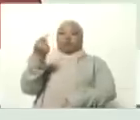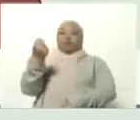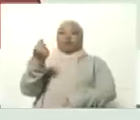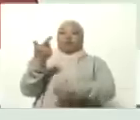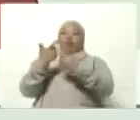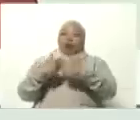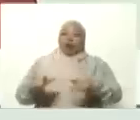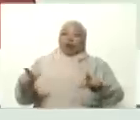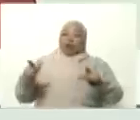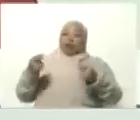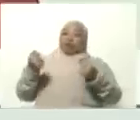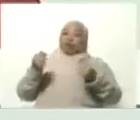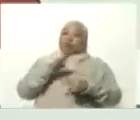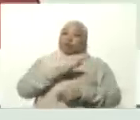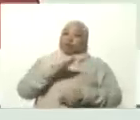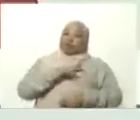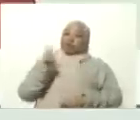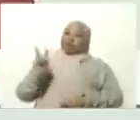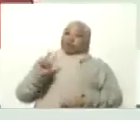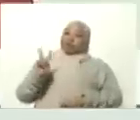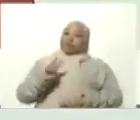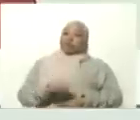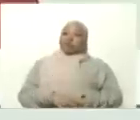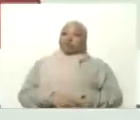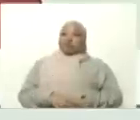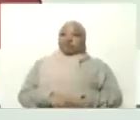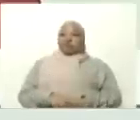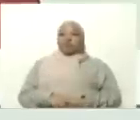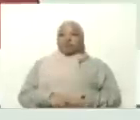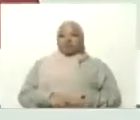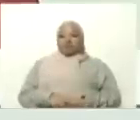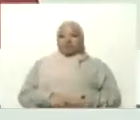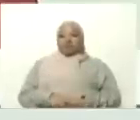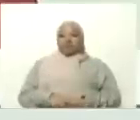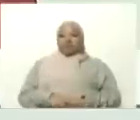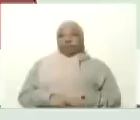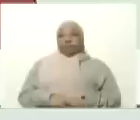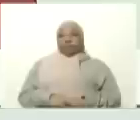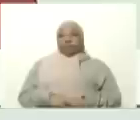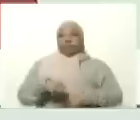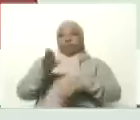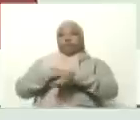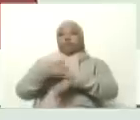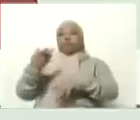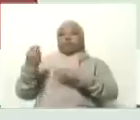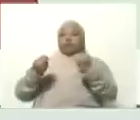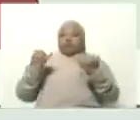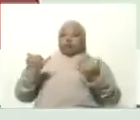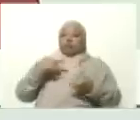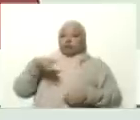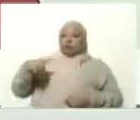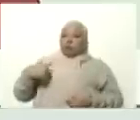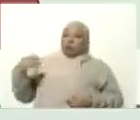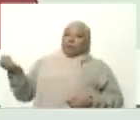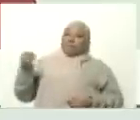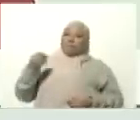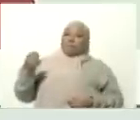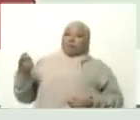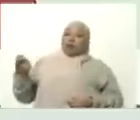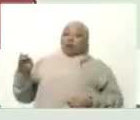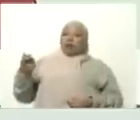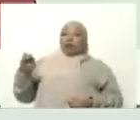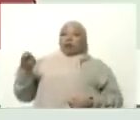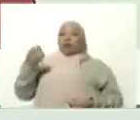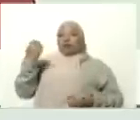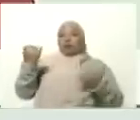la plata que es de los venezolanos y las venezolanas. Eso le corresponde a ellos. Porque ellos en esa banda no son más que, como dicen, unos